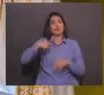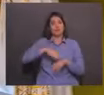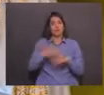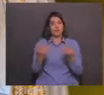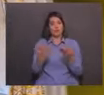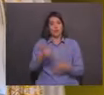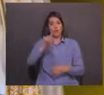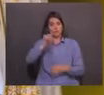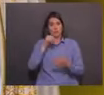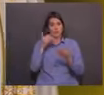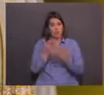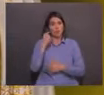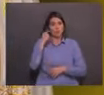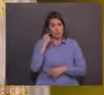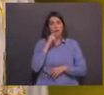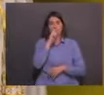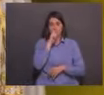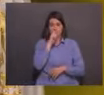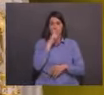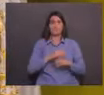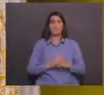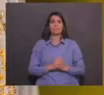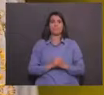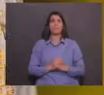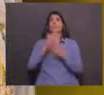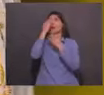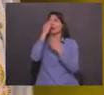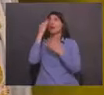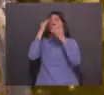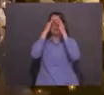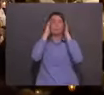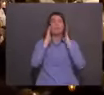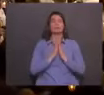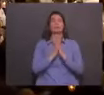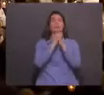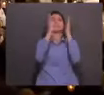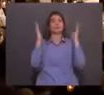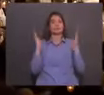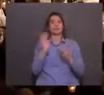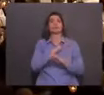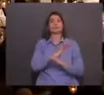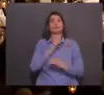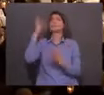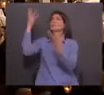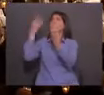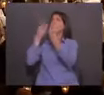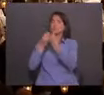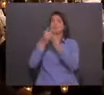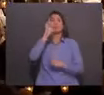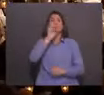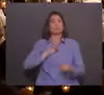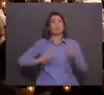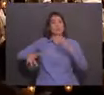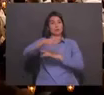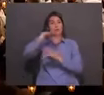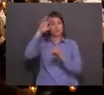nuestra muerte. Amén. Dios te salve María, llena eres de gracia, el Señor es contigo. Bendita